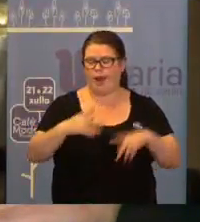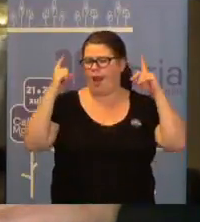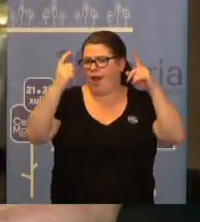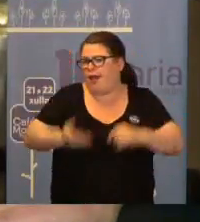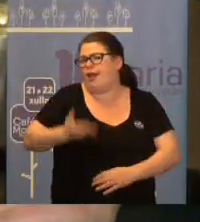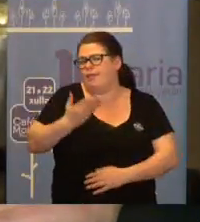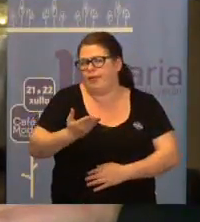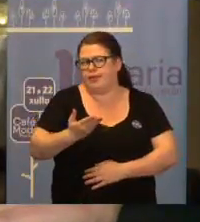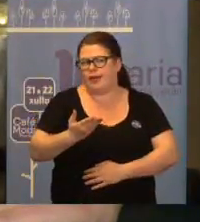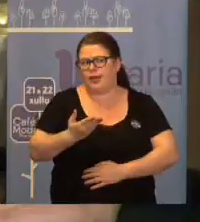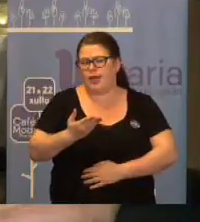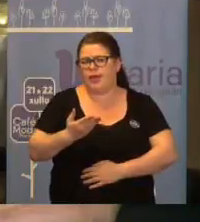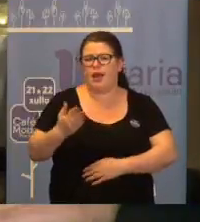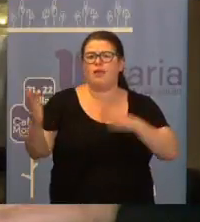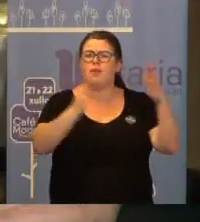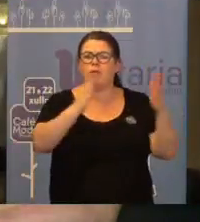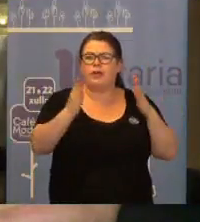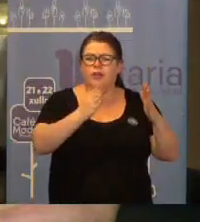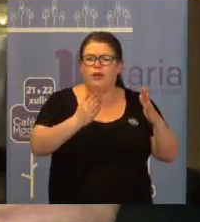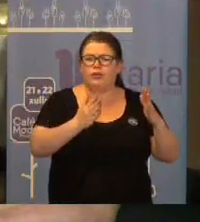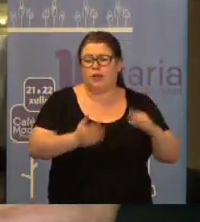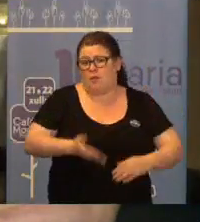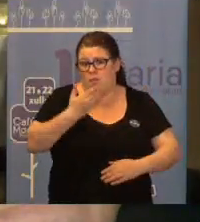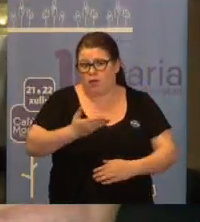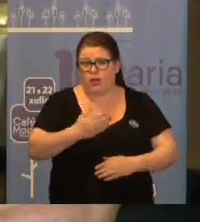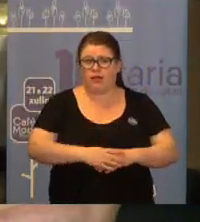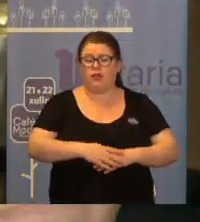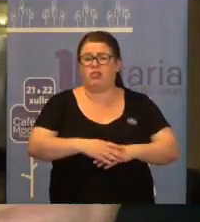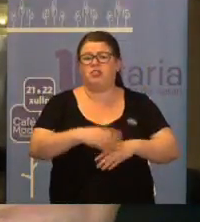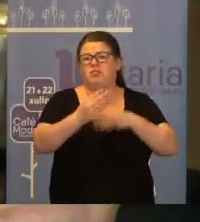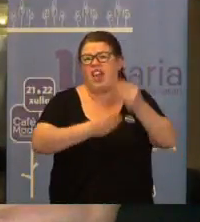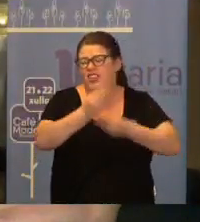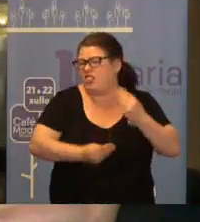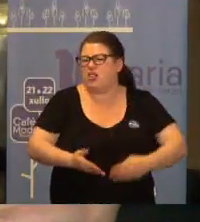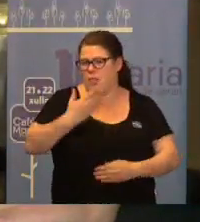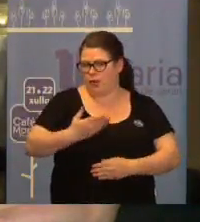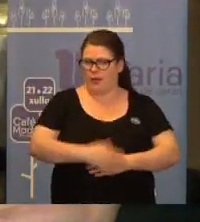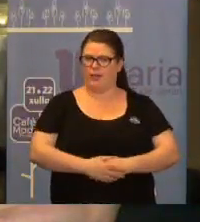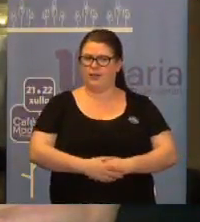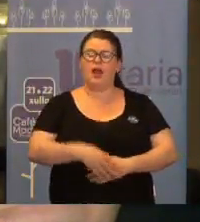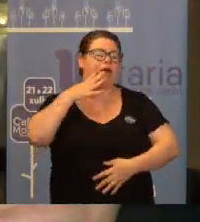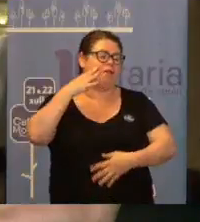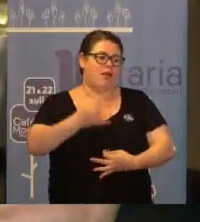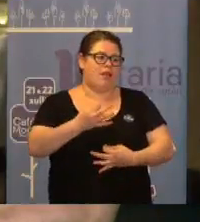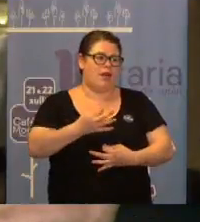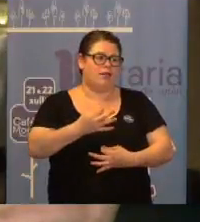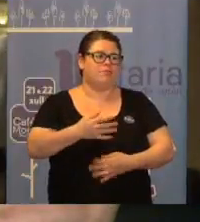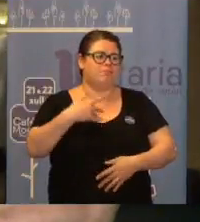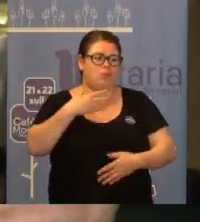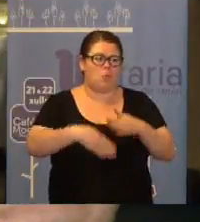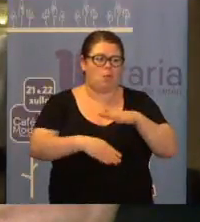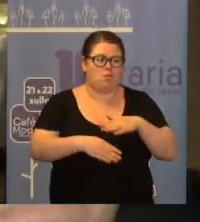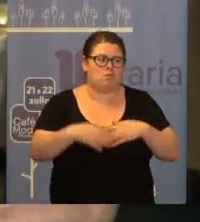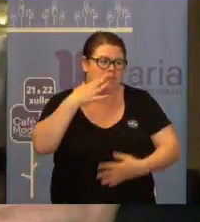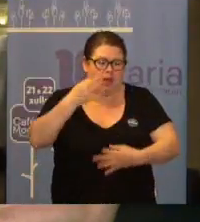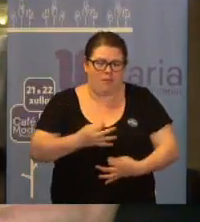dos momentos simbólicos, non? Dos feitos simbólicos, é dicir, é verdad, sigue sendo verdad,